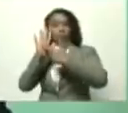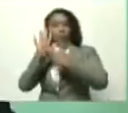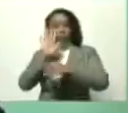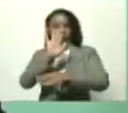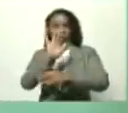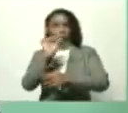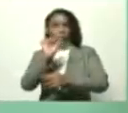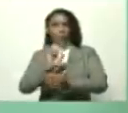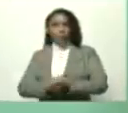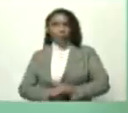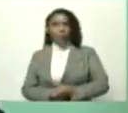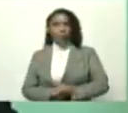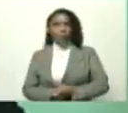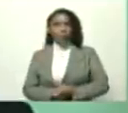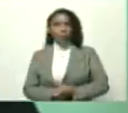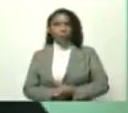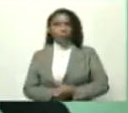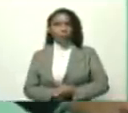consigo.